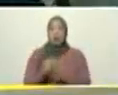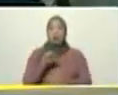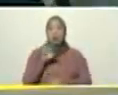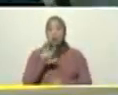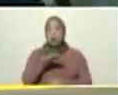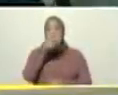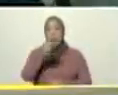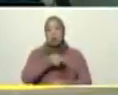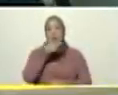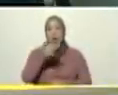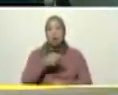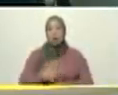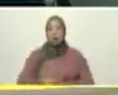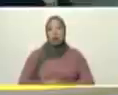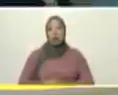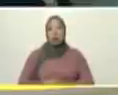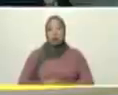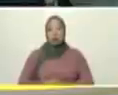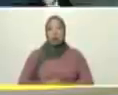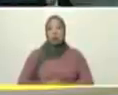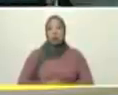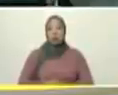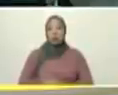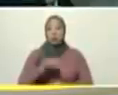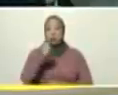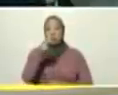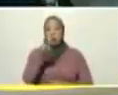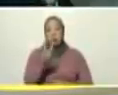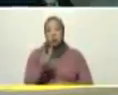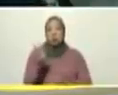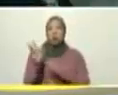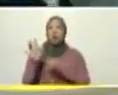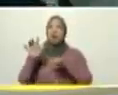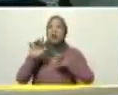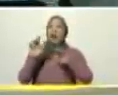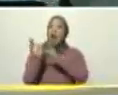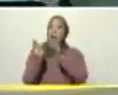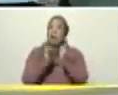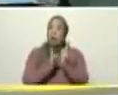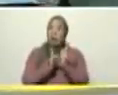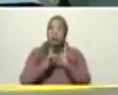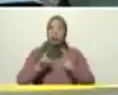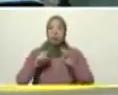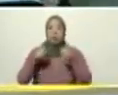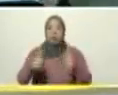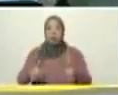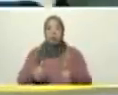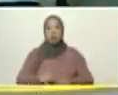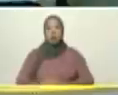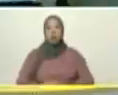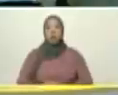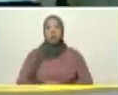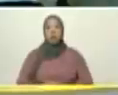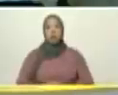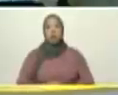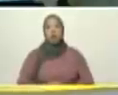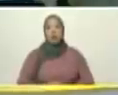de la tarde del propio 12 de abril apareció en este salón, el Salón